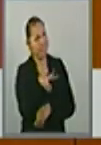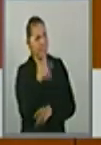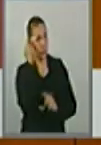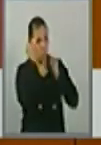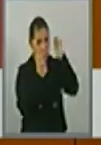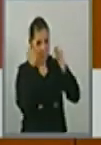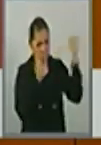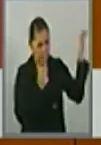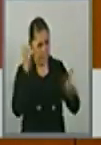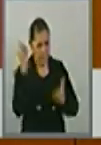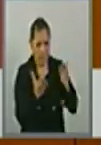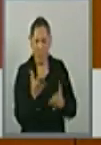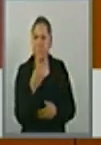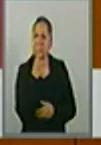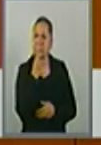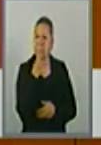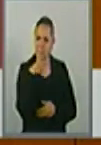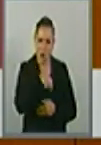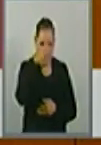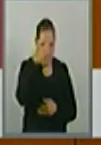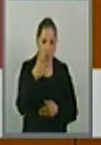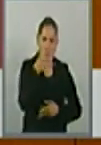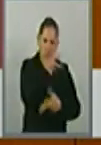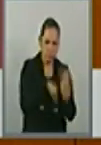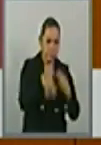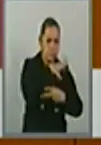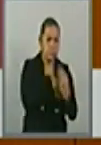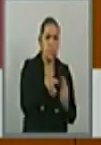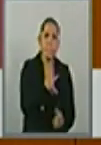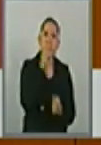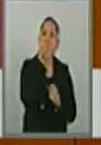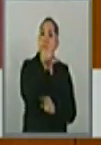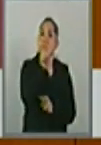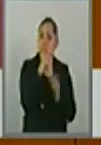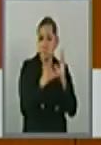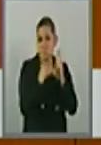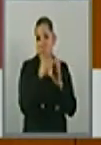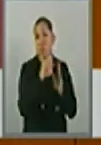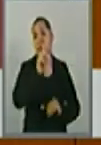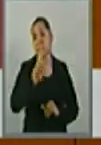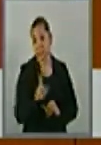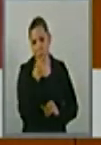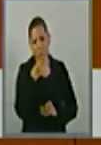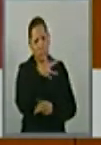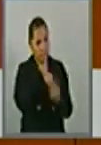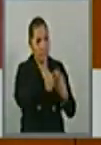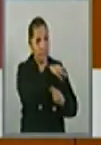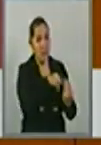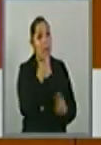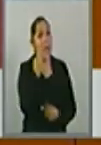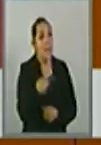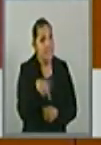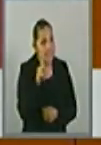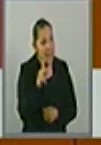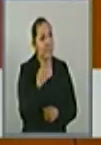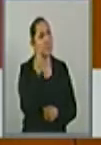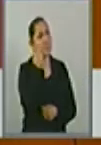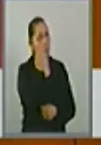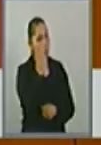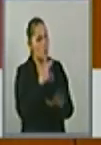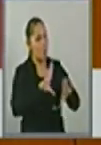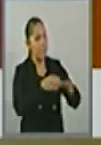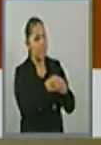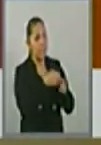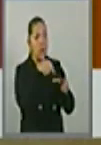país con más de 16 mil millones de dólares sin embargo hay un segmento olvidado con un gran potencial